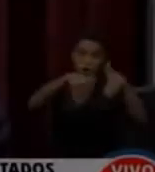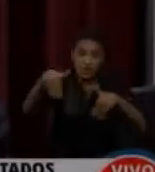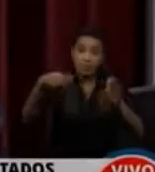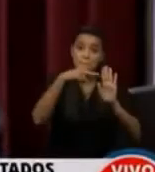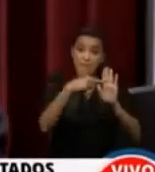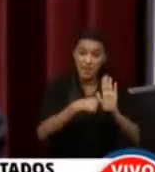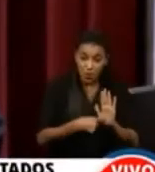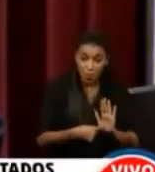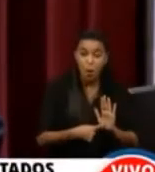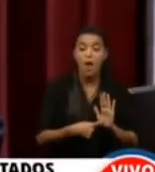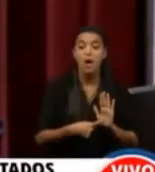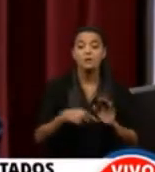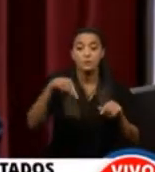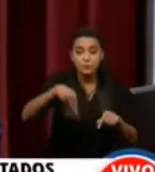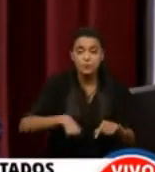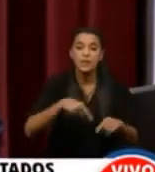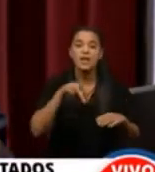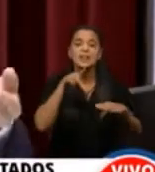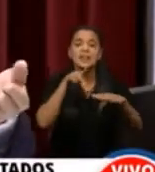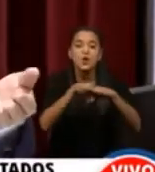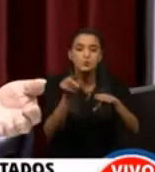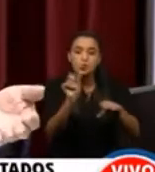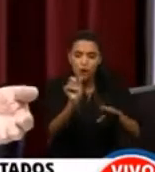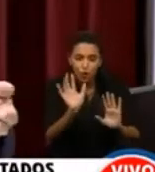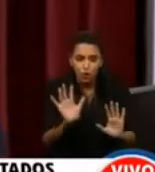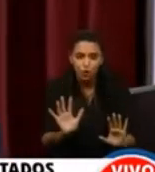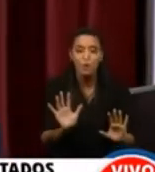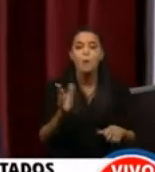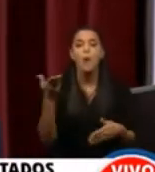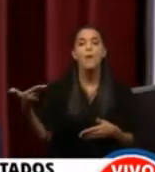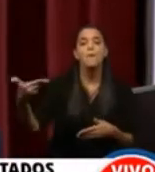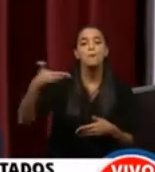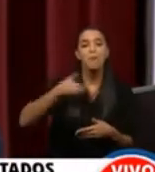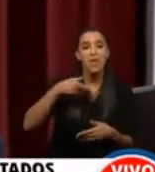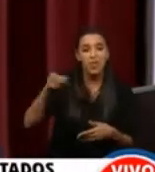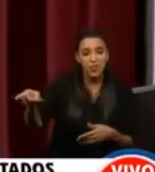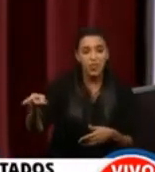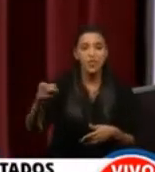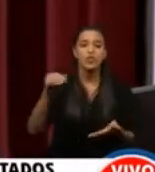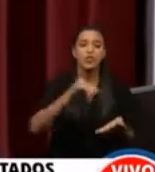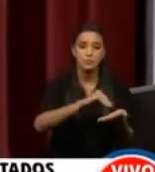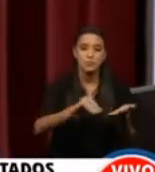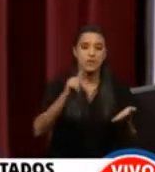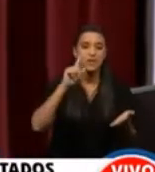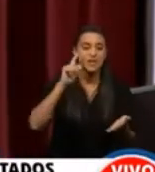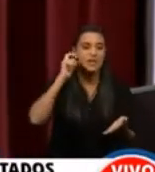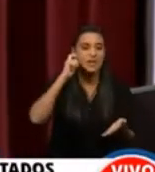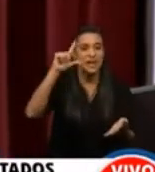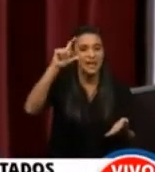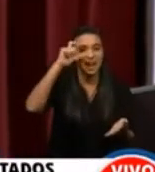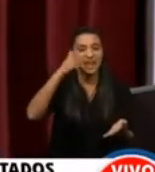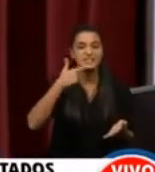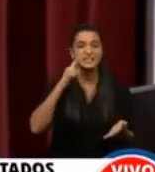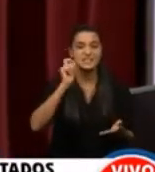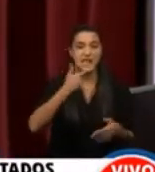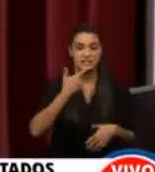voy a hacer una breve interrupción por el pedido de la palabra del diputado fernando iglesias